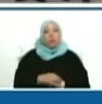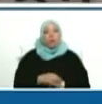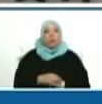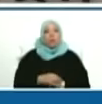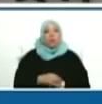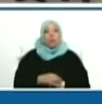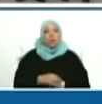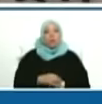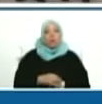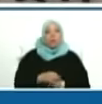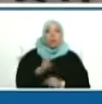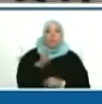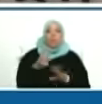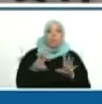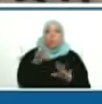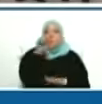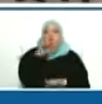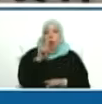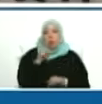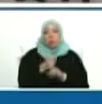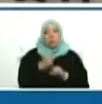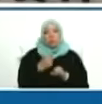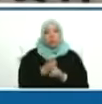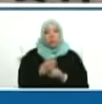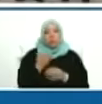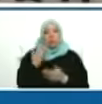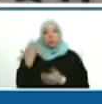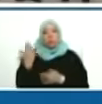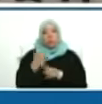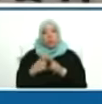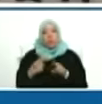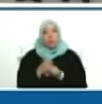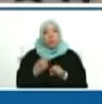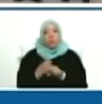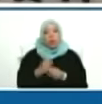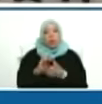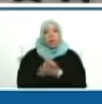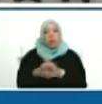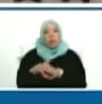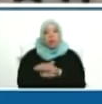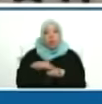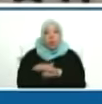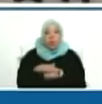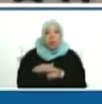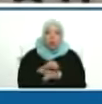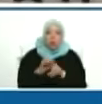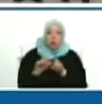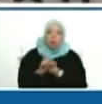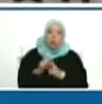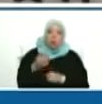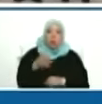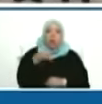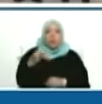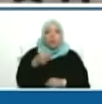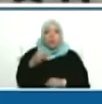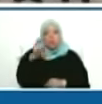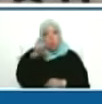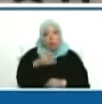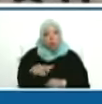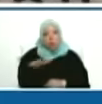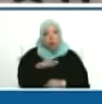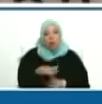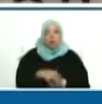de 38 años apenas, recién cumplido, pero es tremendo ministro de Ecosocialismo, siempre con el Poder